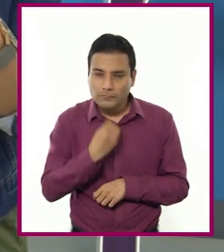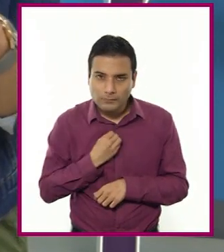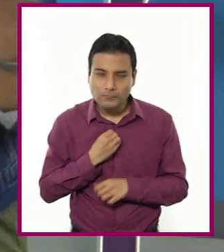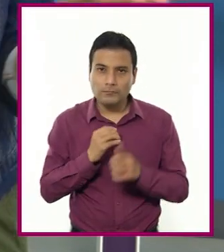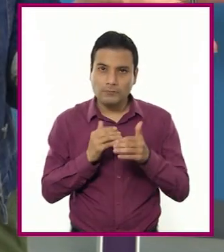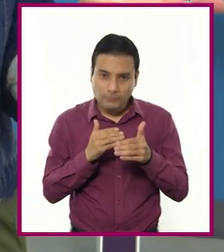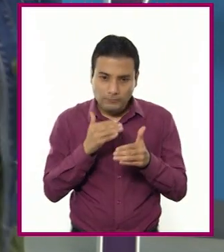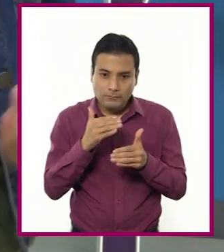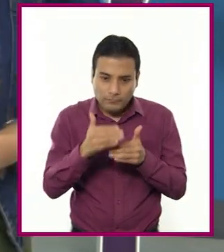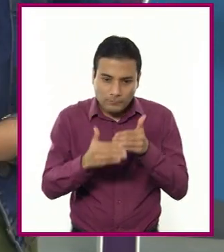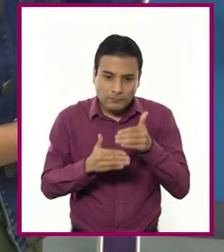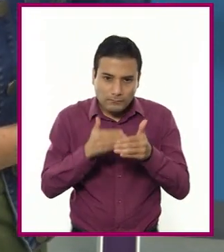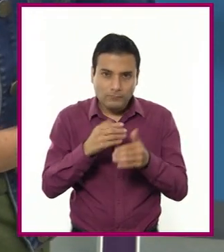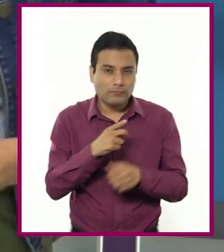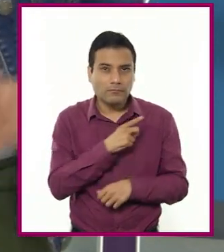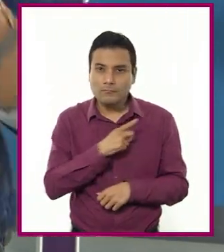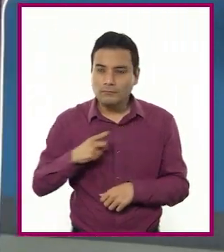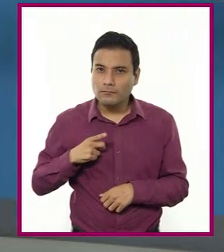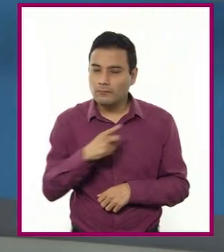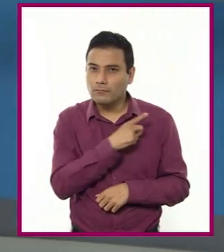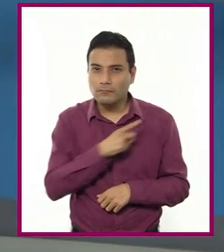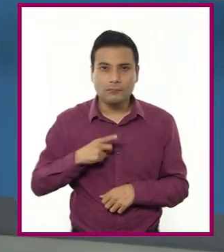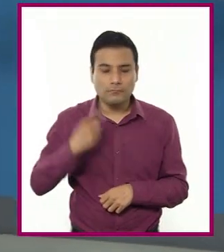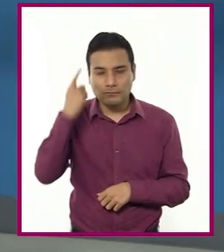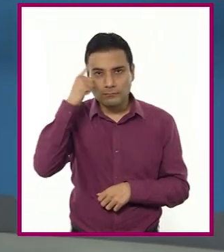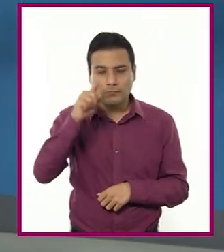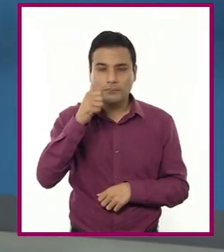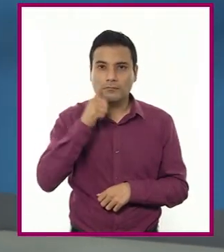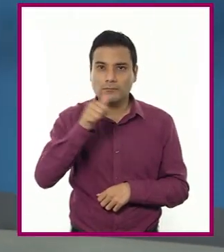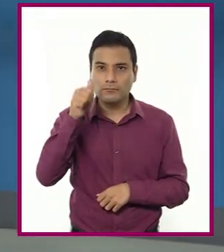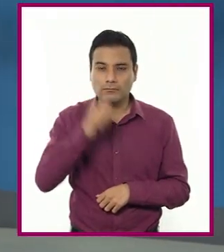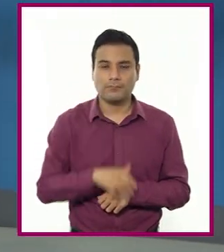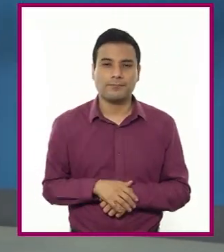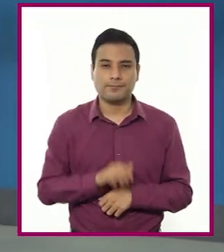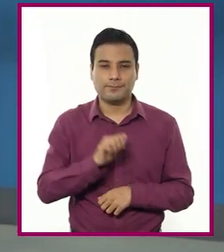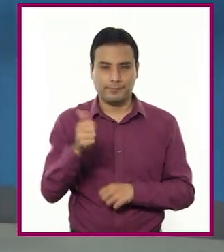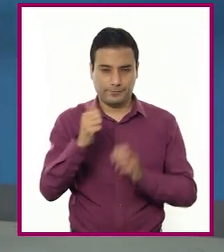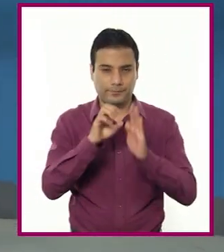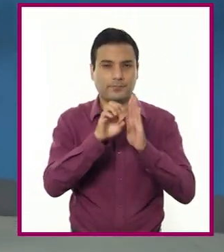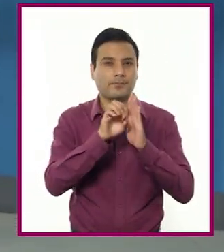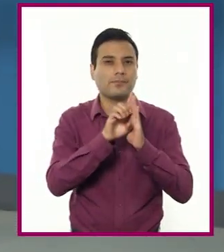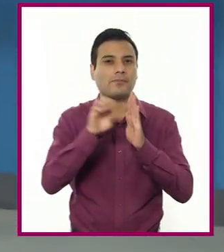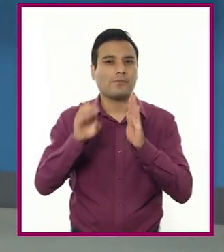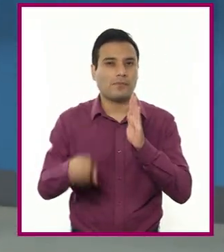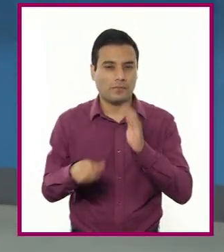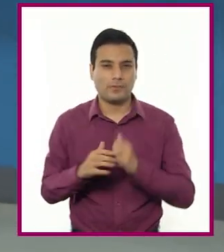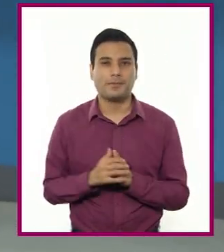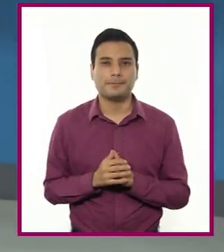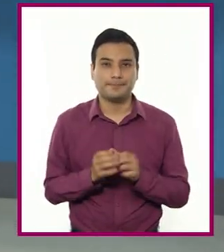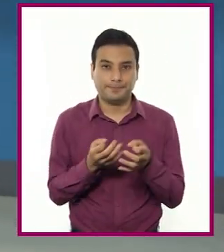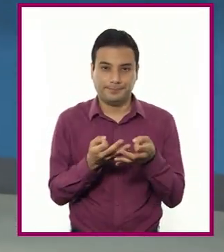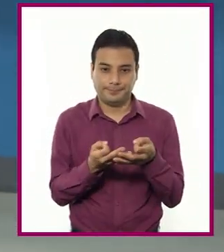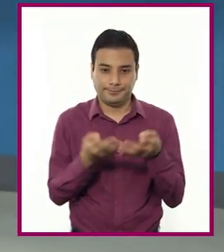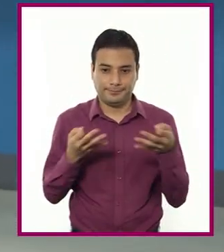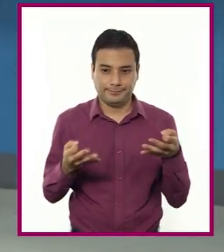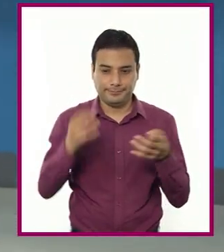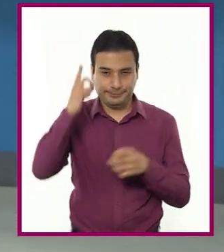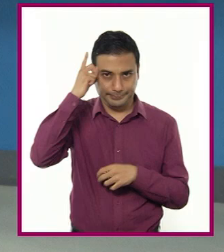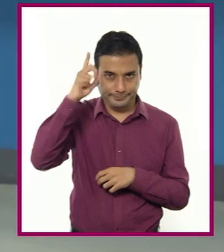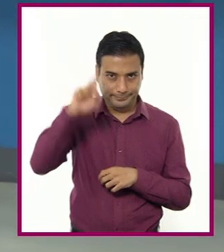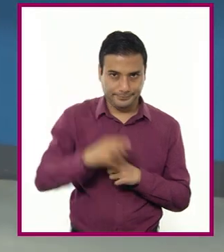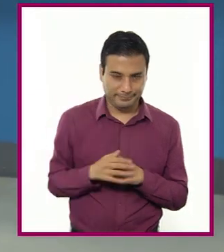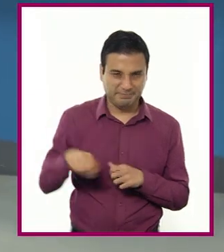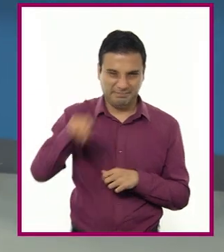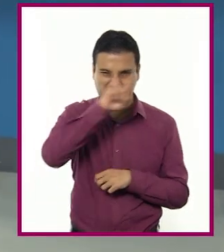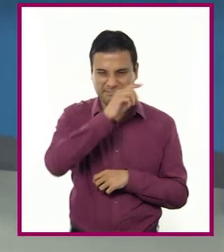por lo que continuaba endeudado. Otro ejemplo es lo referente a la posesión de las tierras. Como